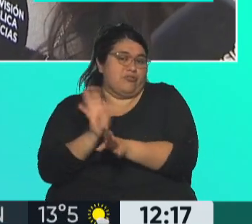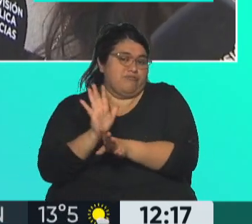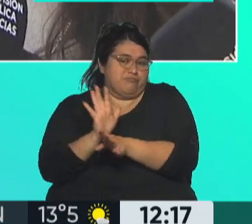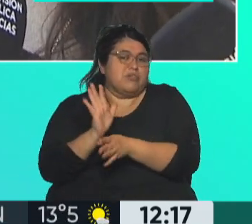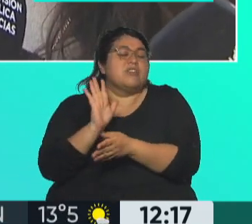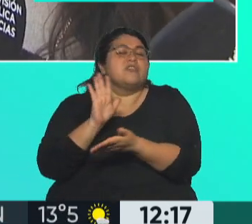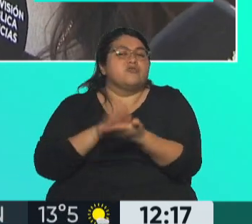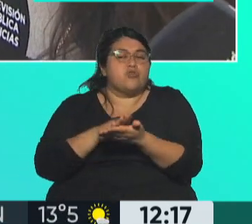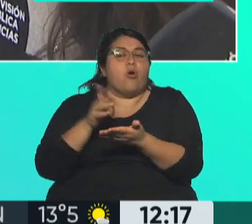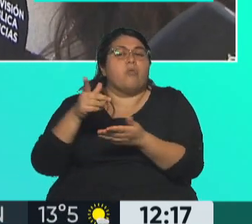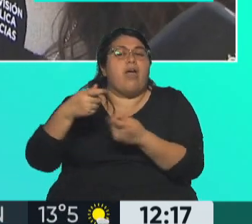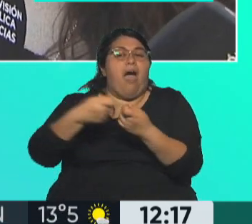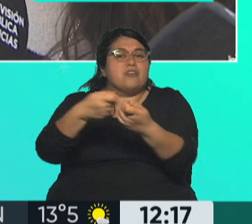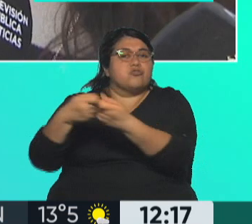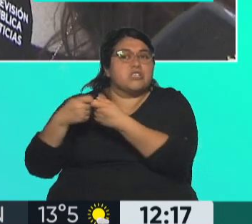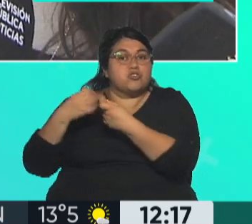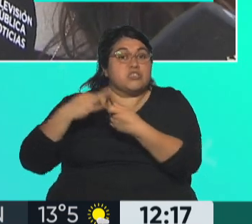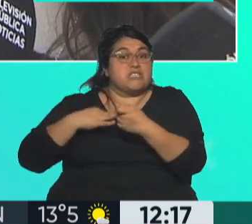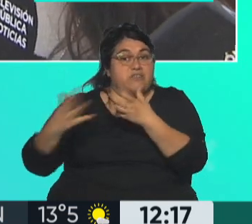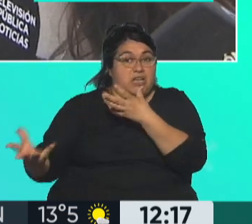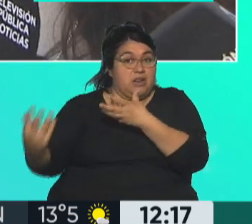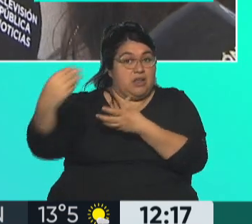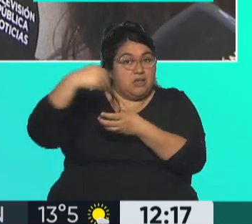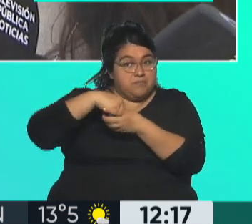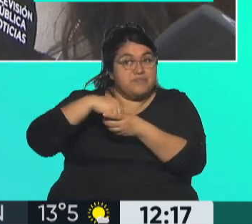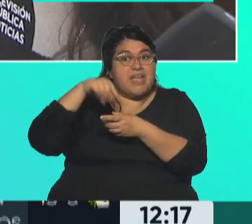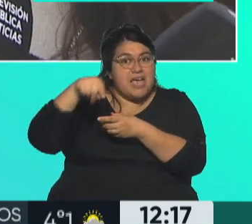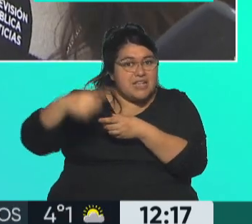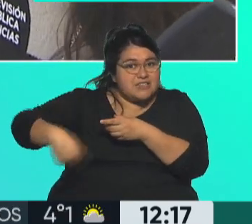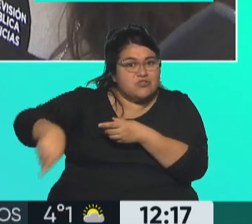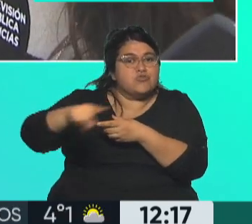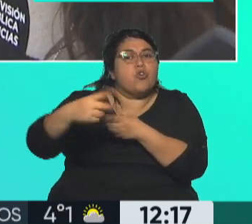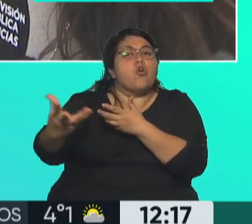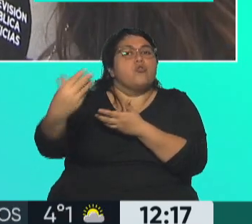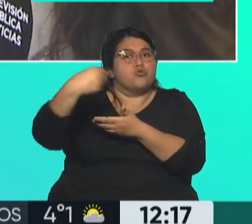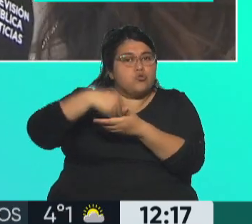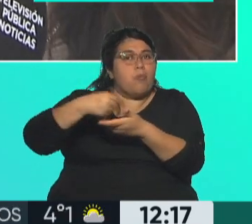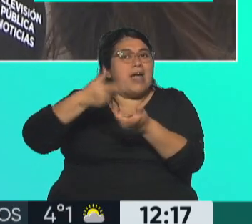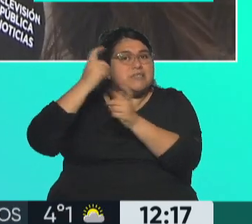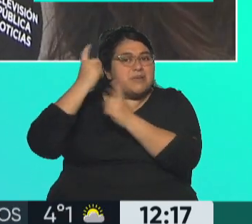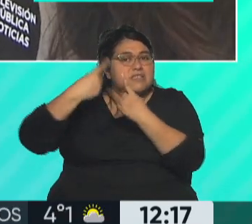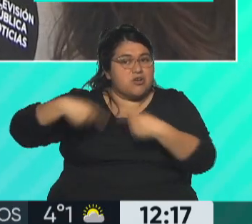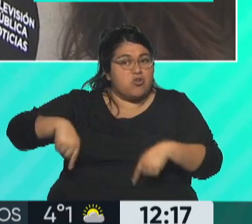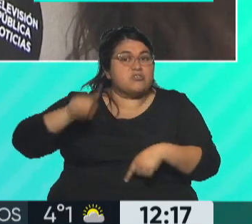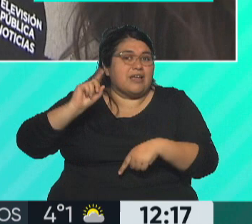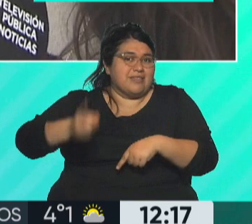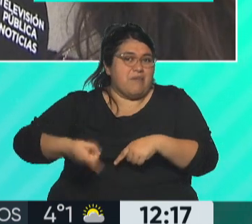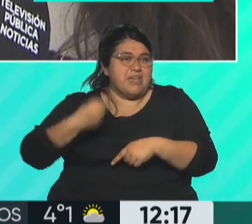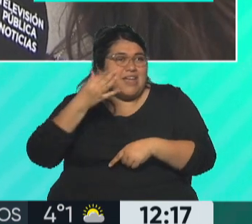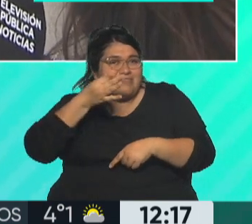crueles, tiene que ver con las organizaciones civiles, que son los que acompañan, los que suman su experiencia, pero además los veedores de nuestro